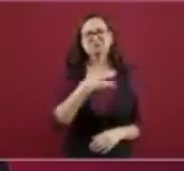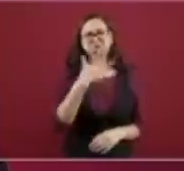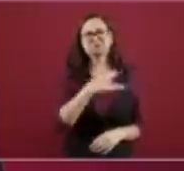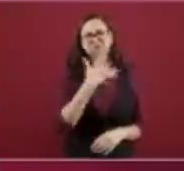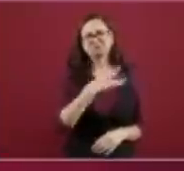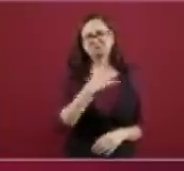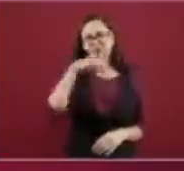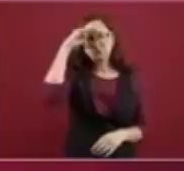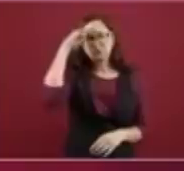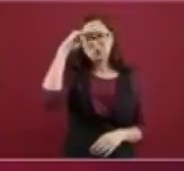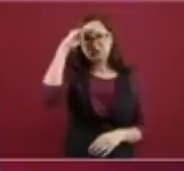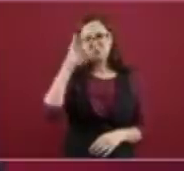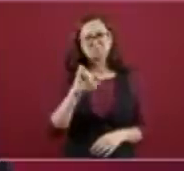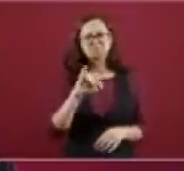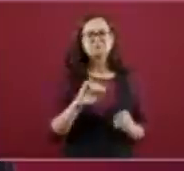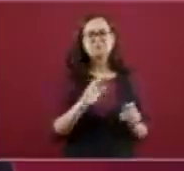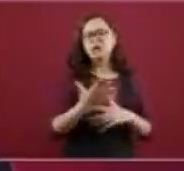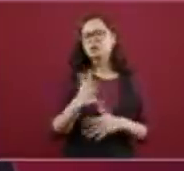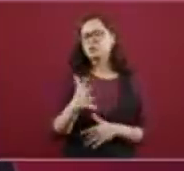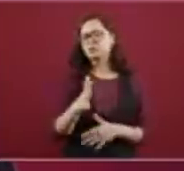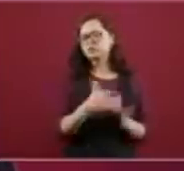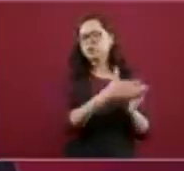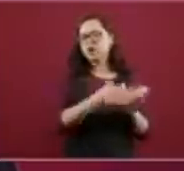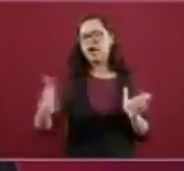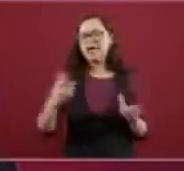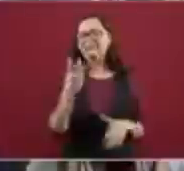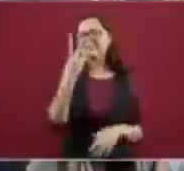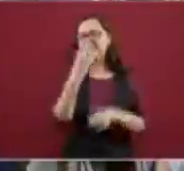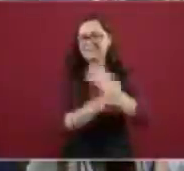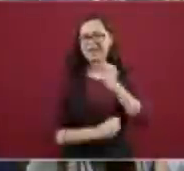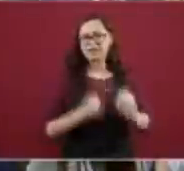del sexenio, en 3 años, ya va a estar.